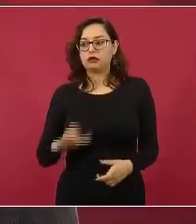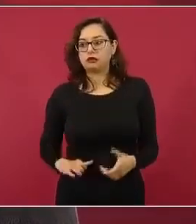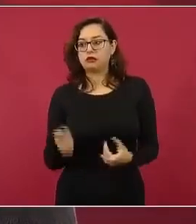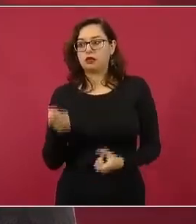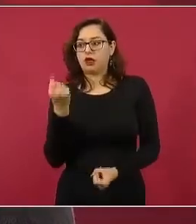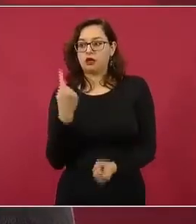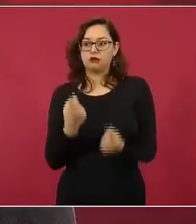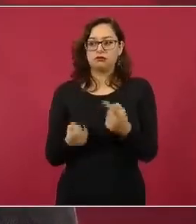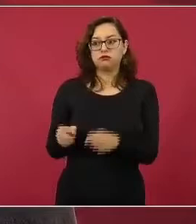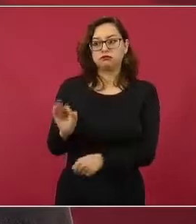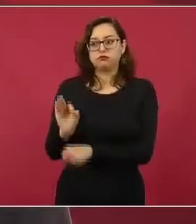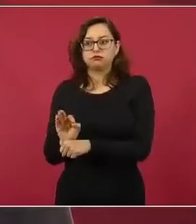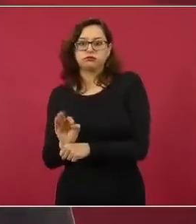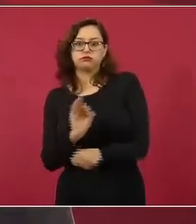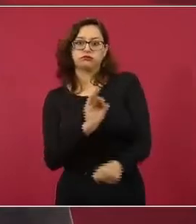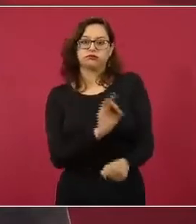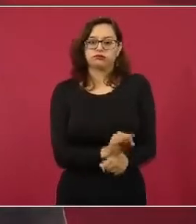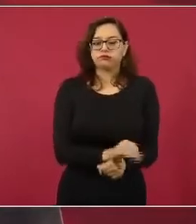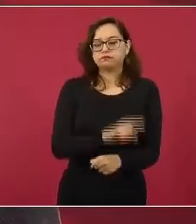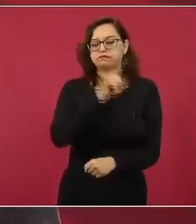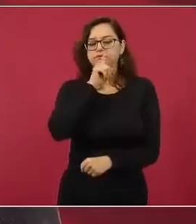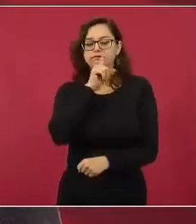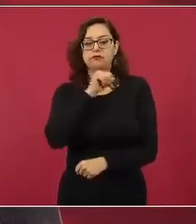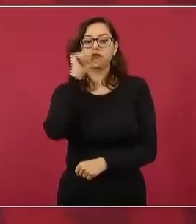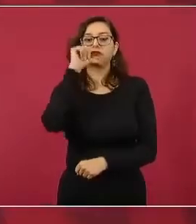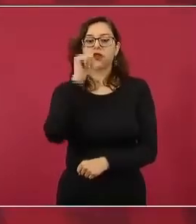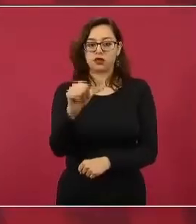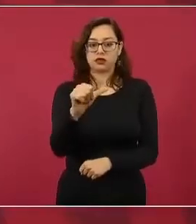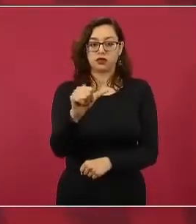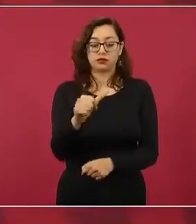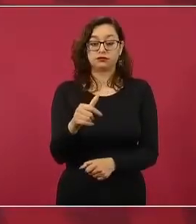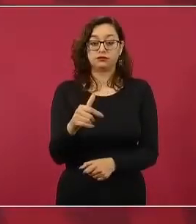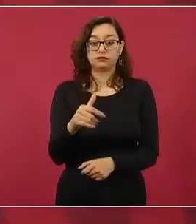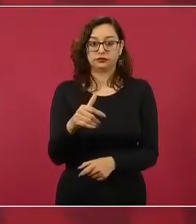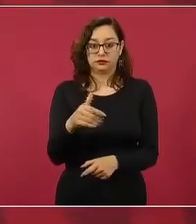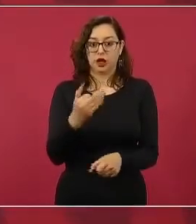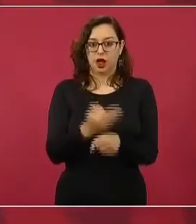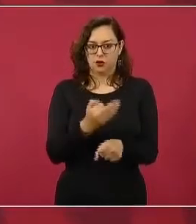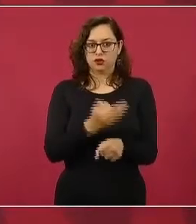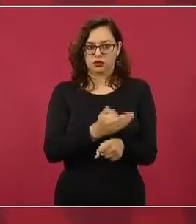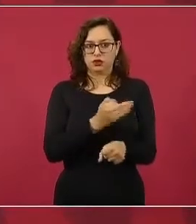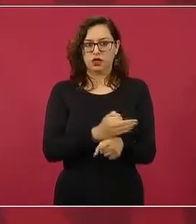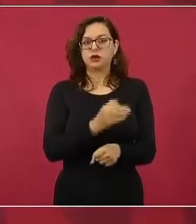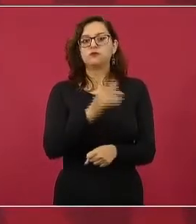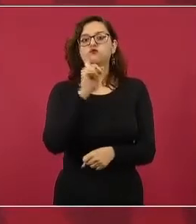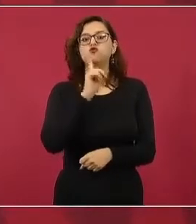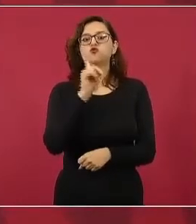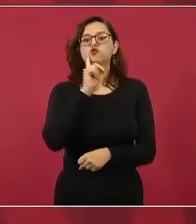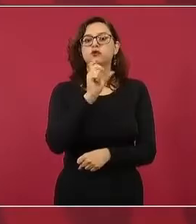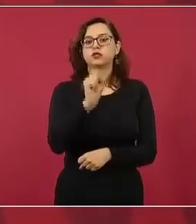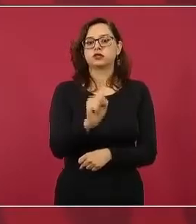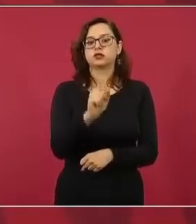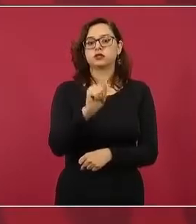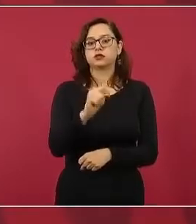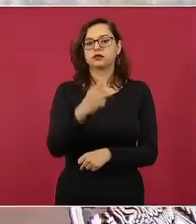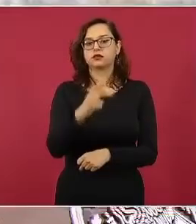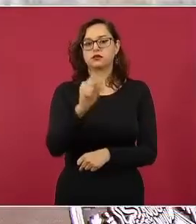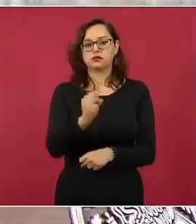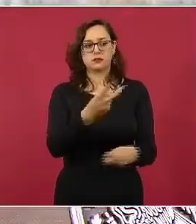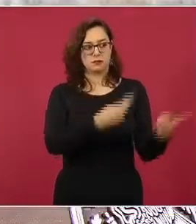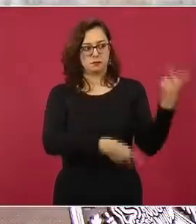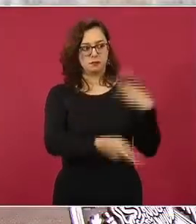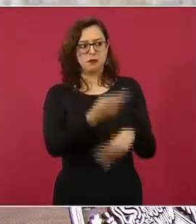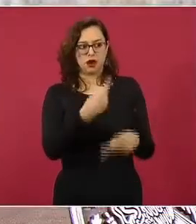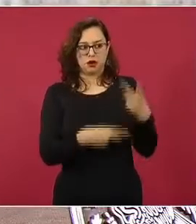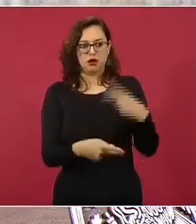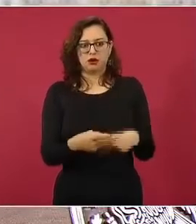voto secreto y que de verdad puedan hacer historia del sindicato. Bueno, ya presentas tu denuncia. El director de Pemex